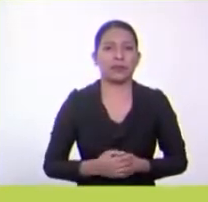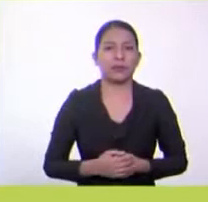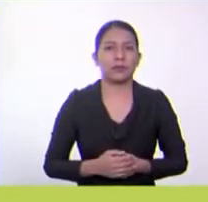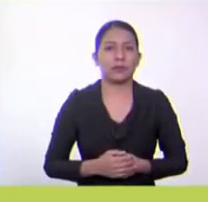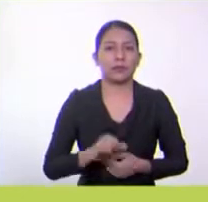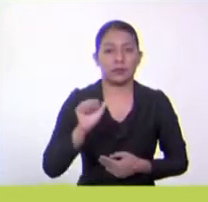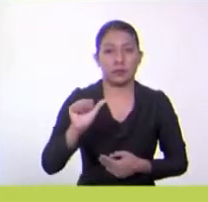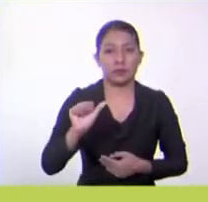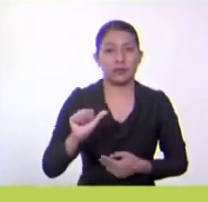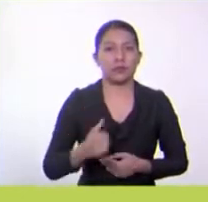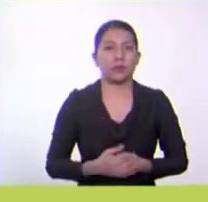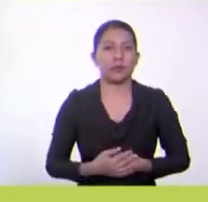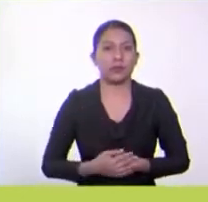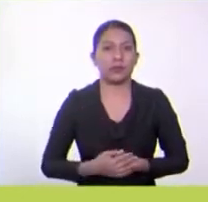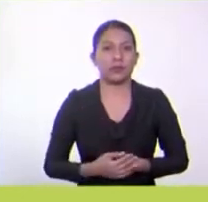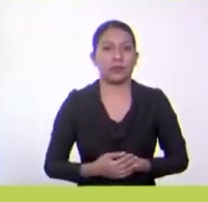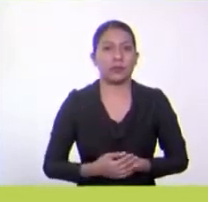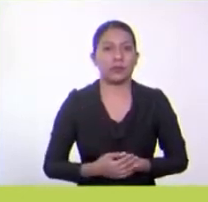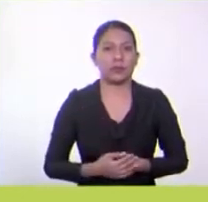¿Literal A